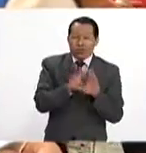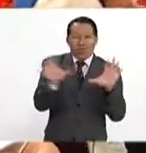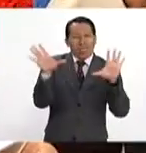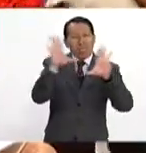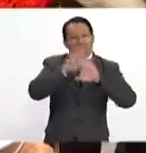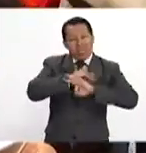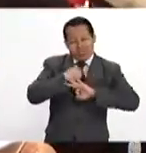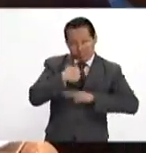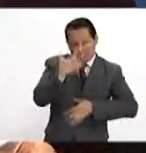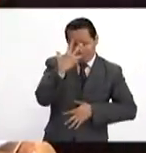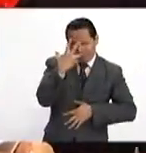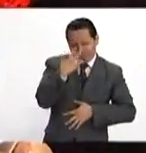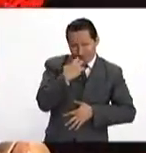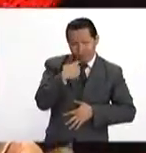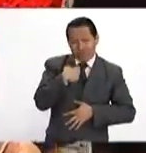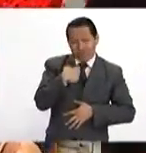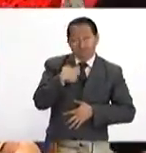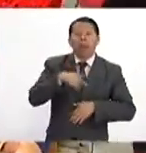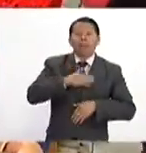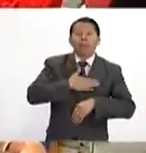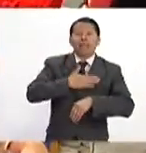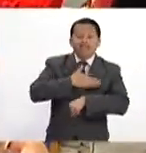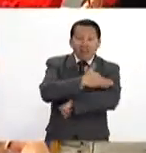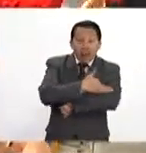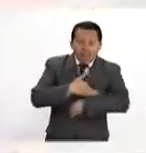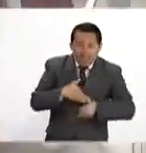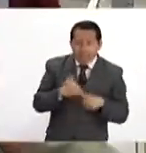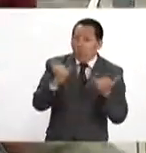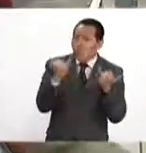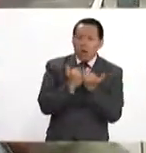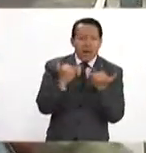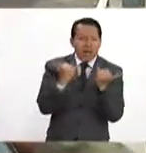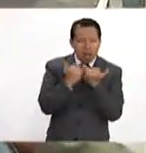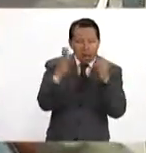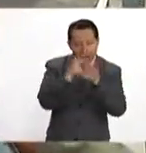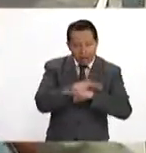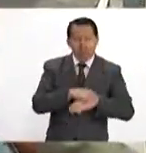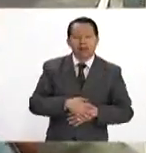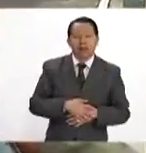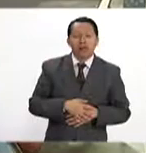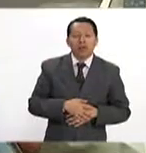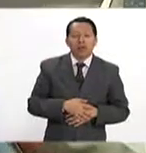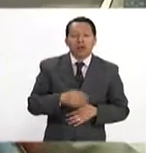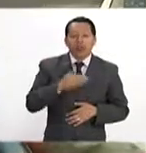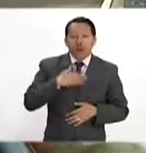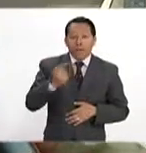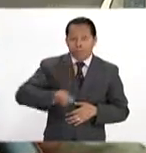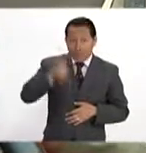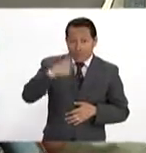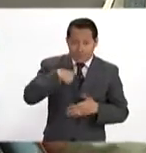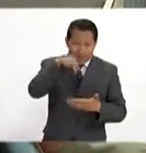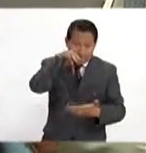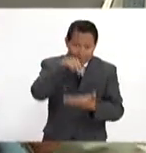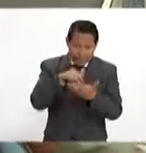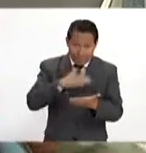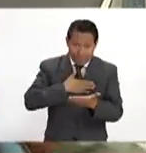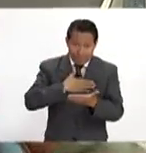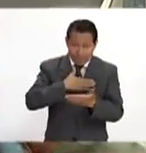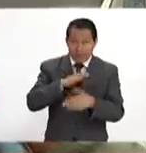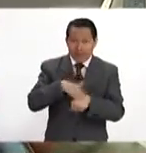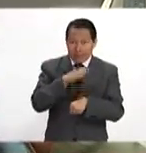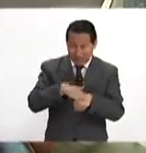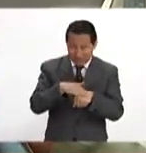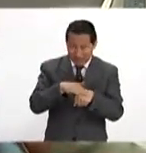decepcionada de mí y decepcioné a mi familia al ver el resultado. La primera vez que vi mis resultados, sí